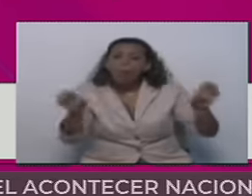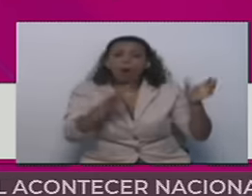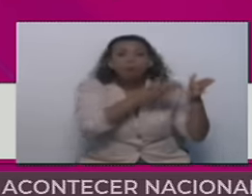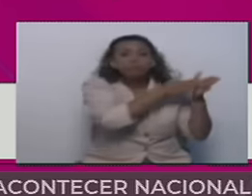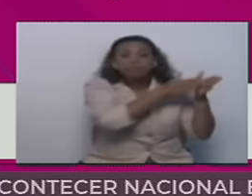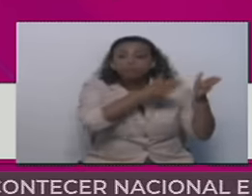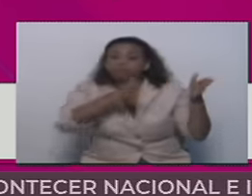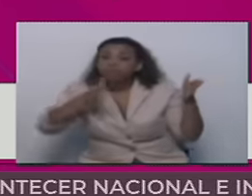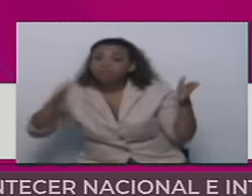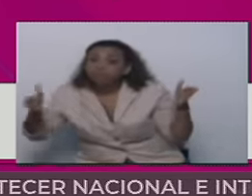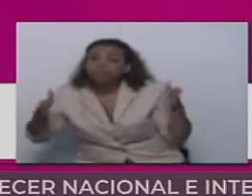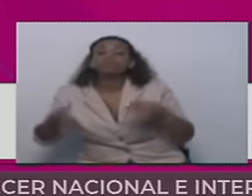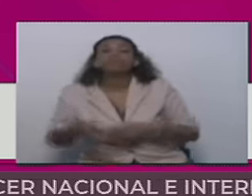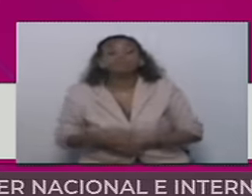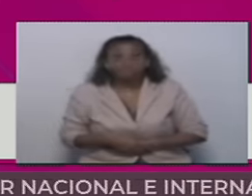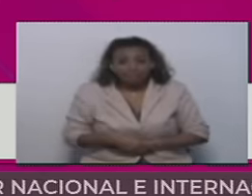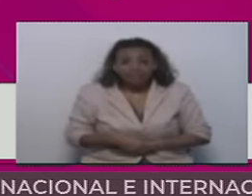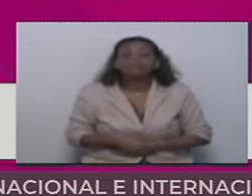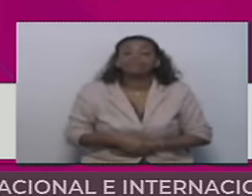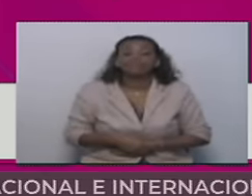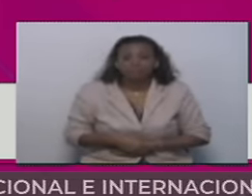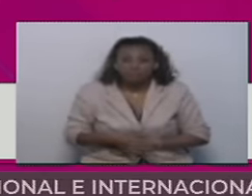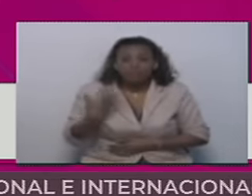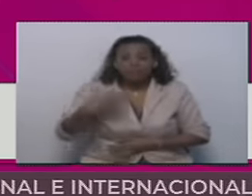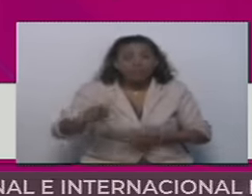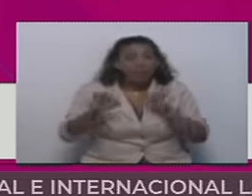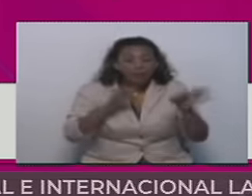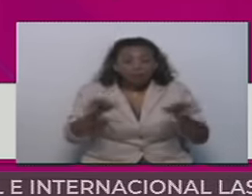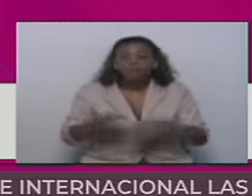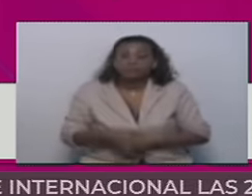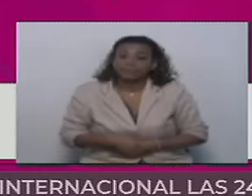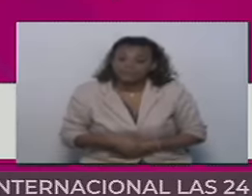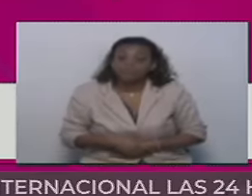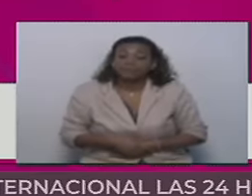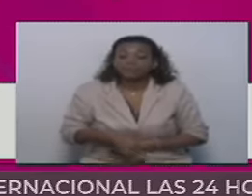y además la revolución de la calidad.